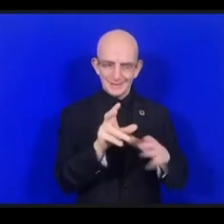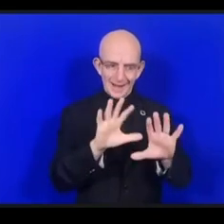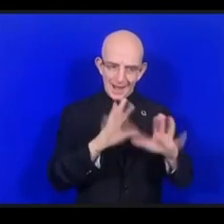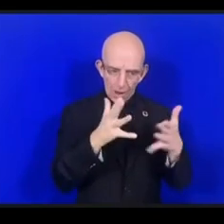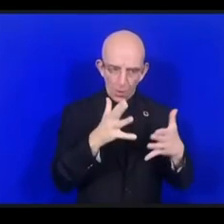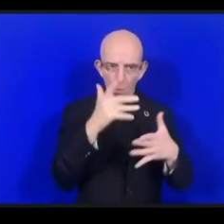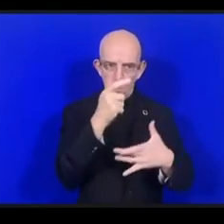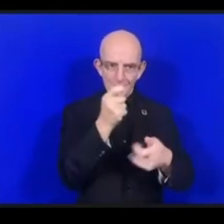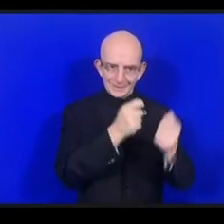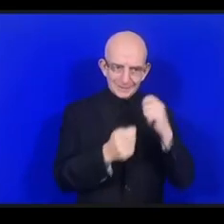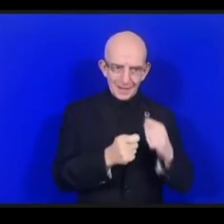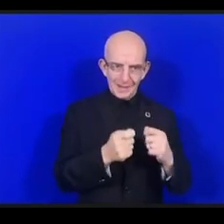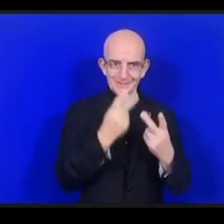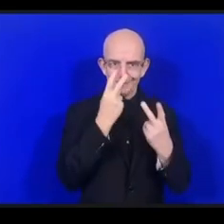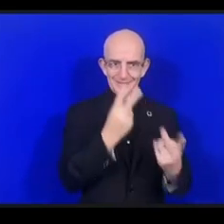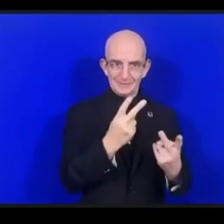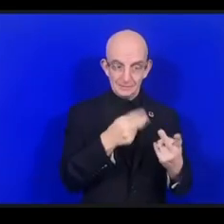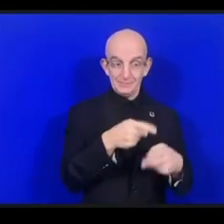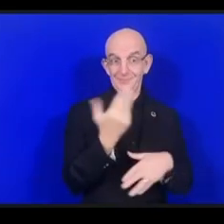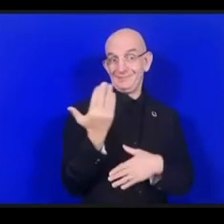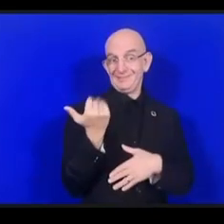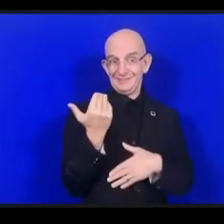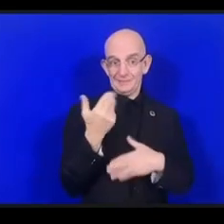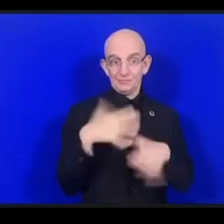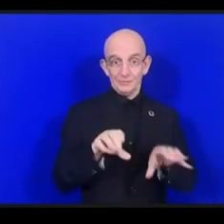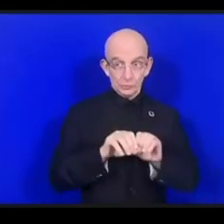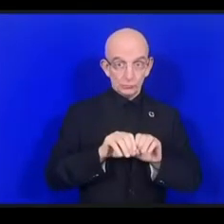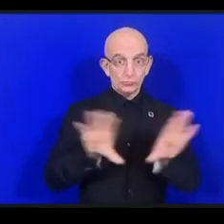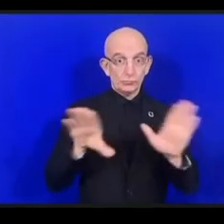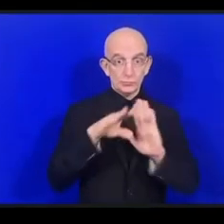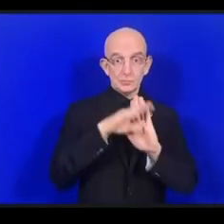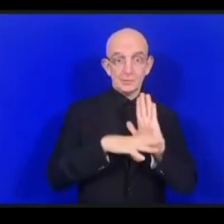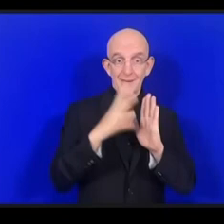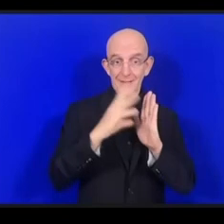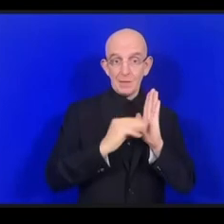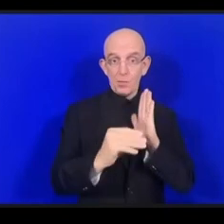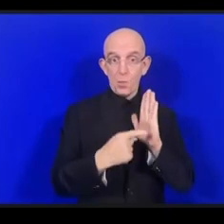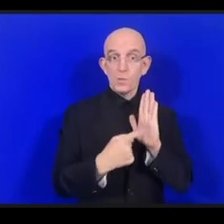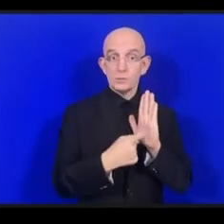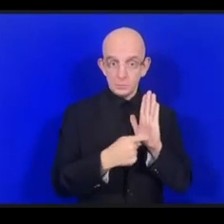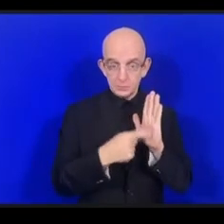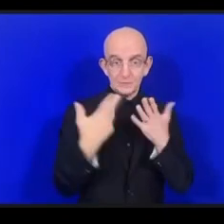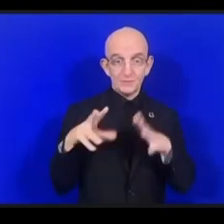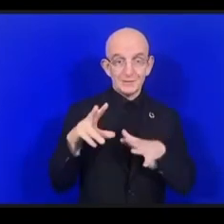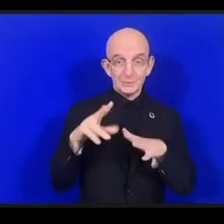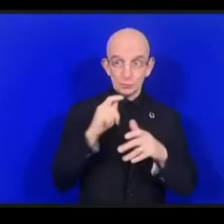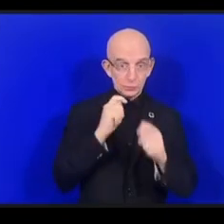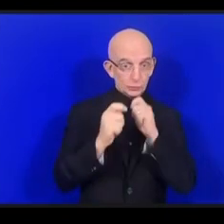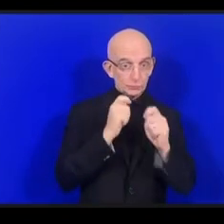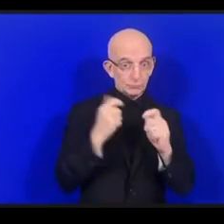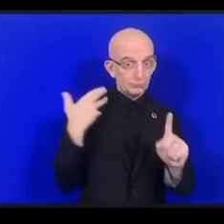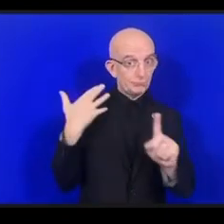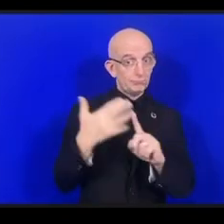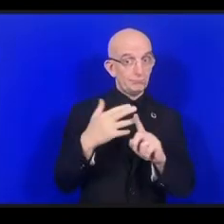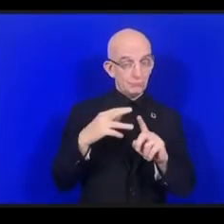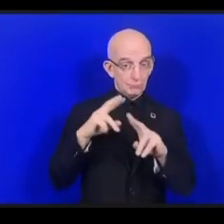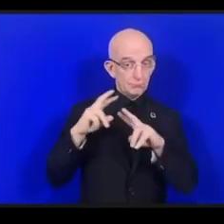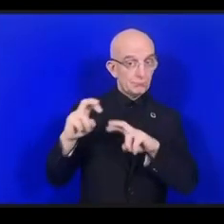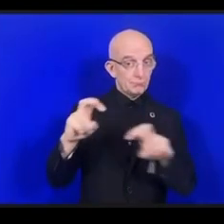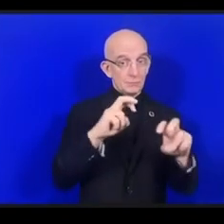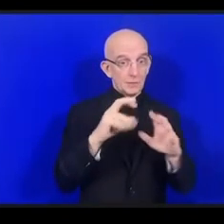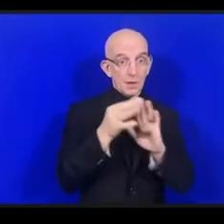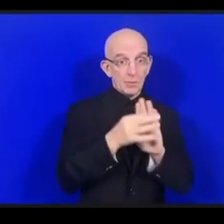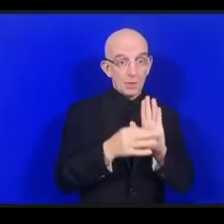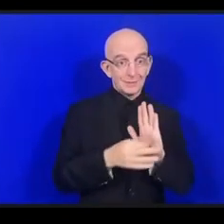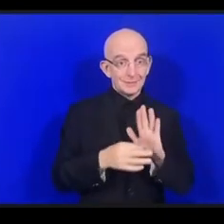informe que ha examinado políticas en todo el mundo relacionadas con el internet de los objetos y